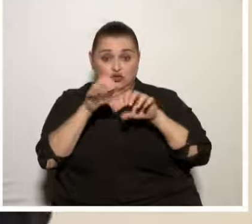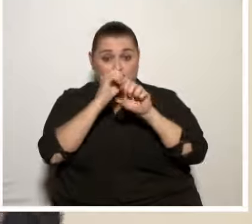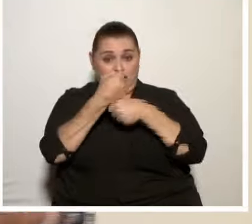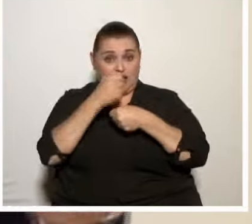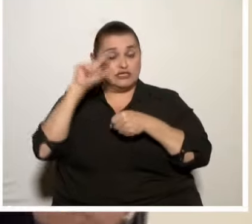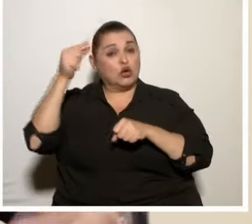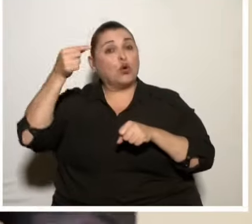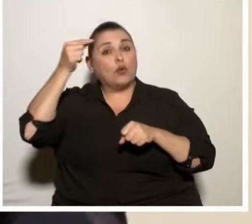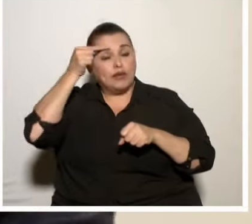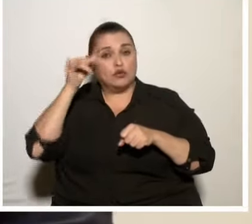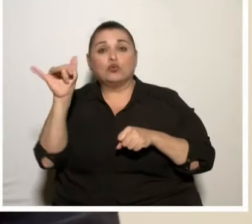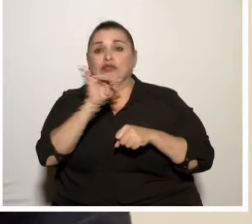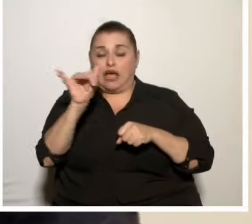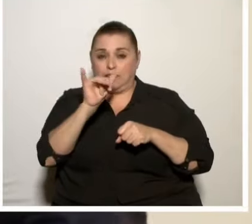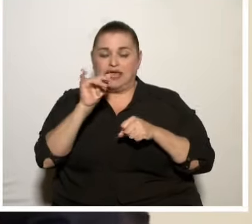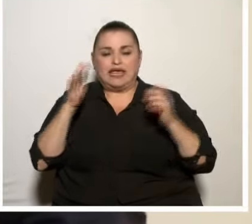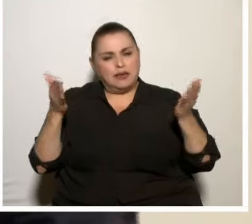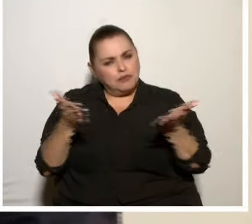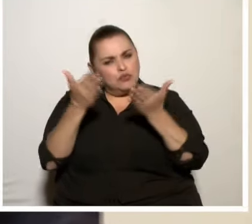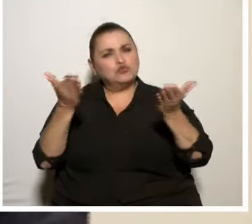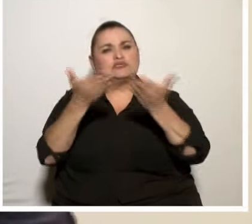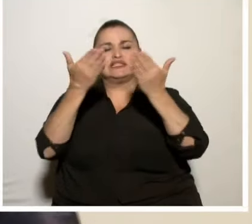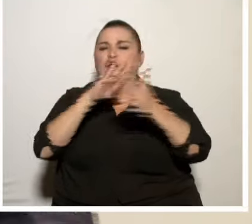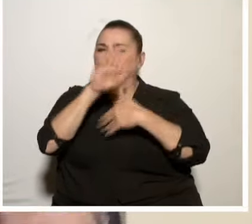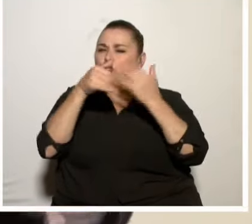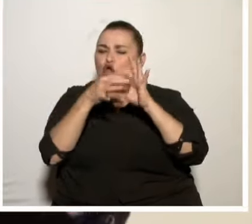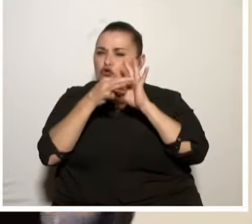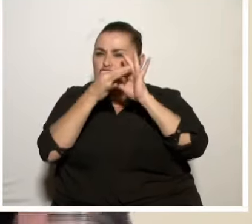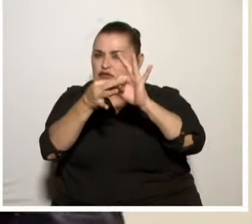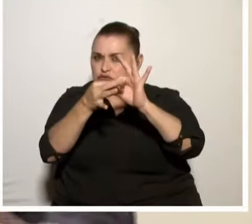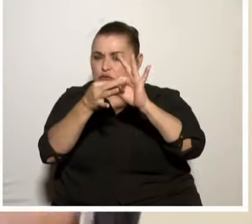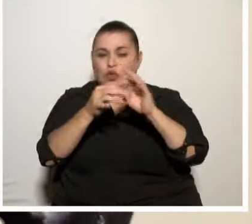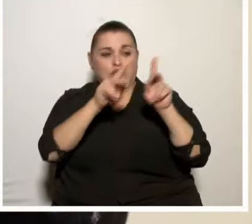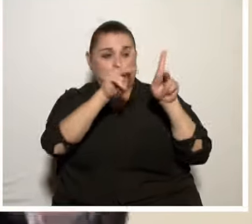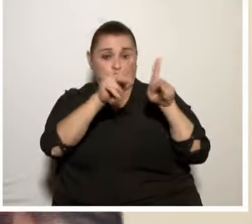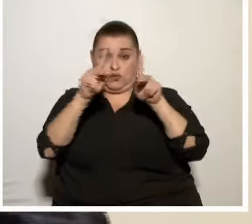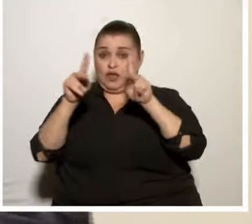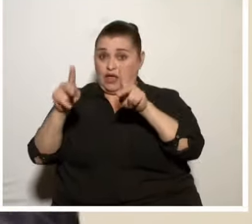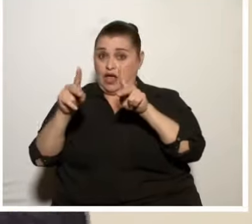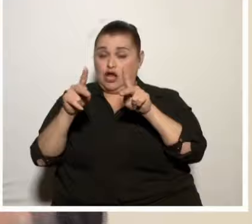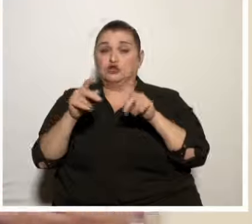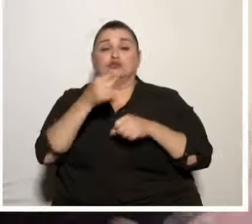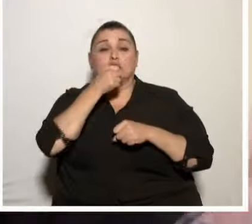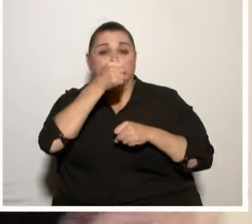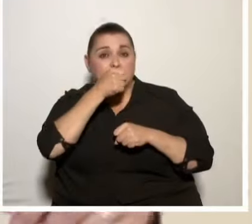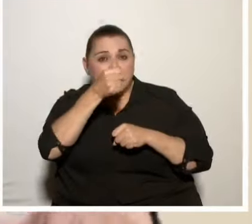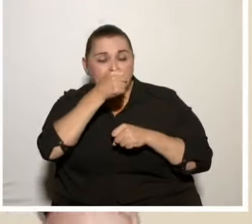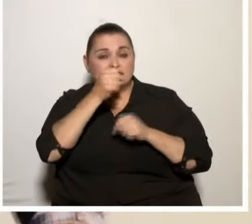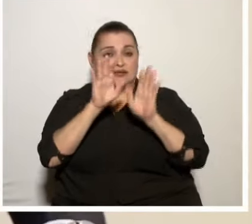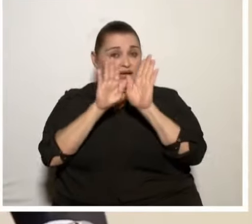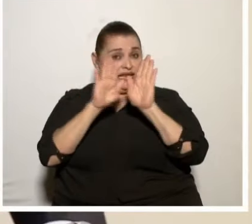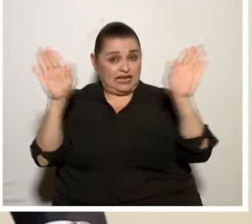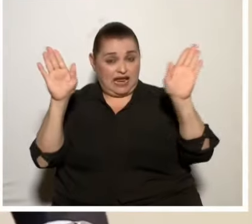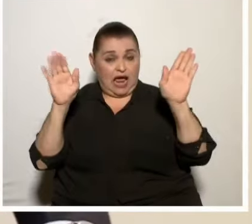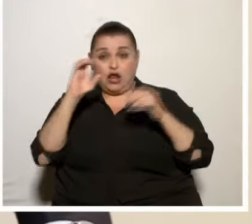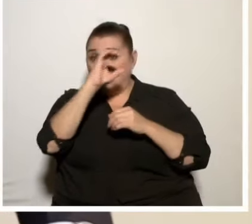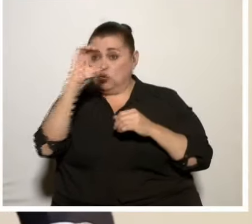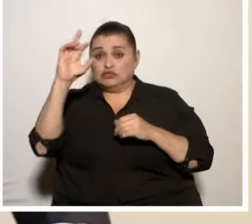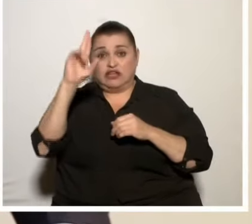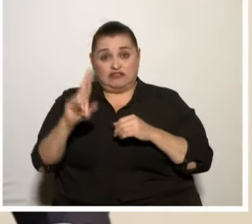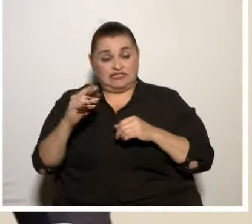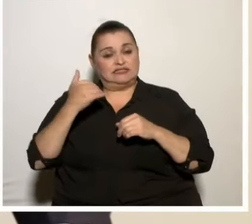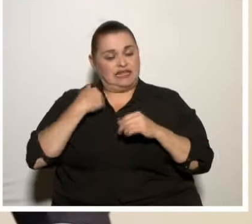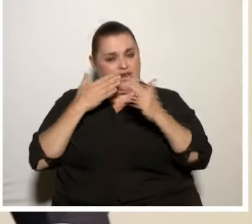gobierno. También, por supuesto, vamos a impulsar todo lo que tiene que ver con que los ciudadanos, con que la prensa, con que en general los costarricenses